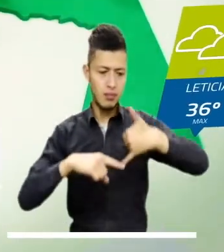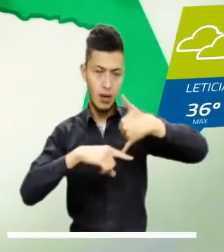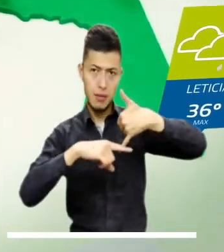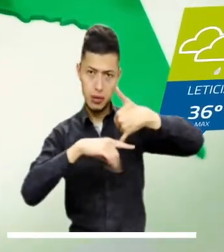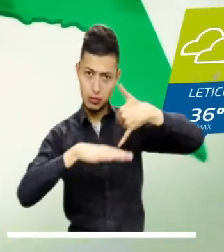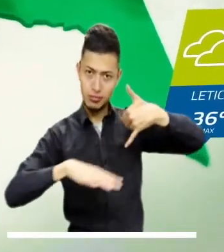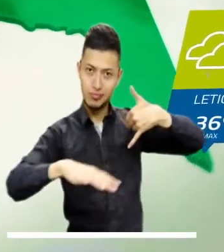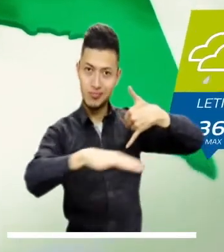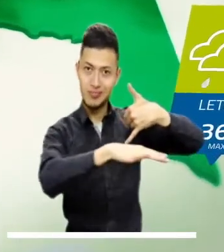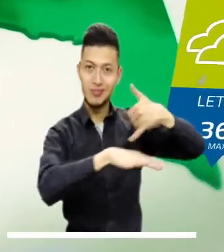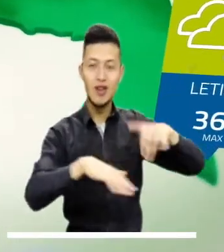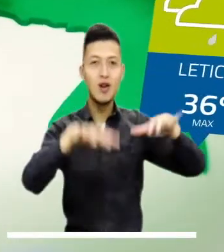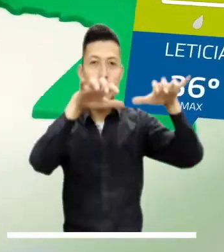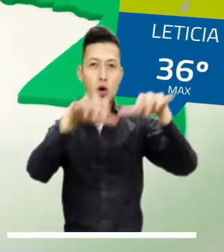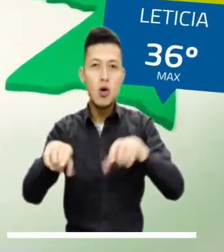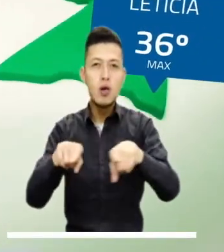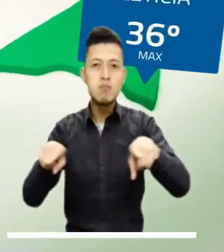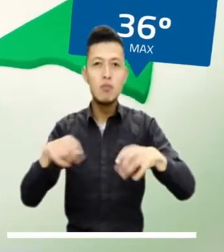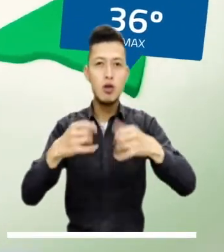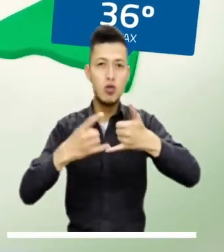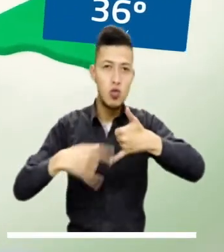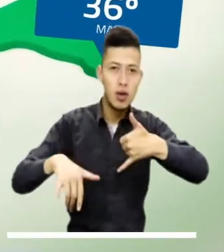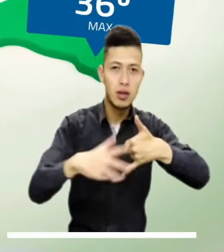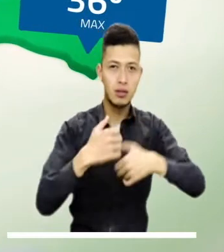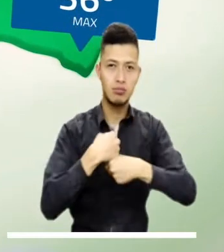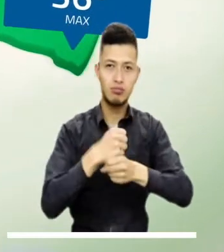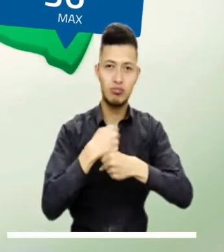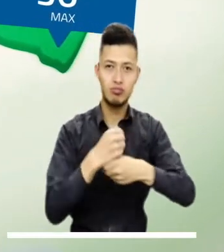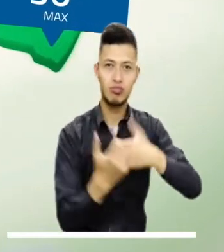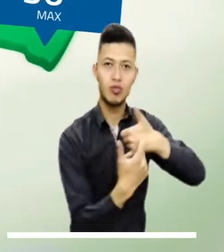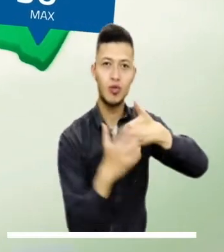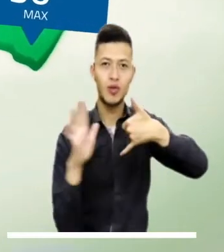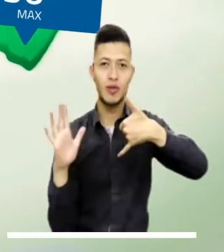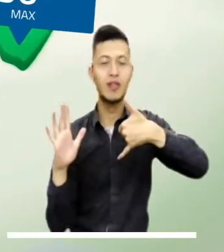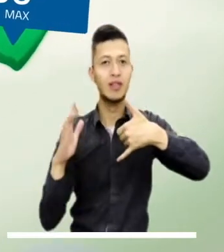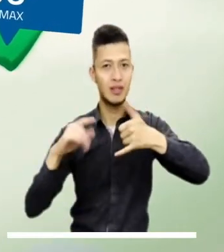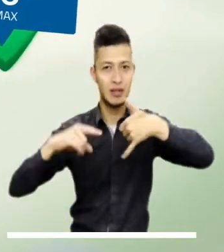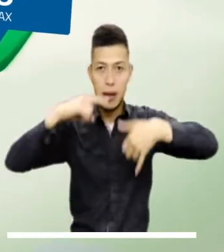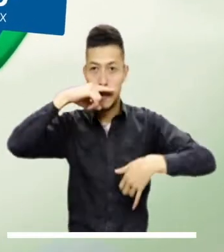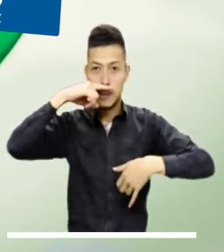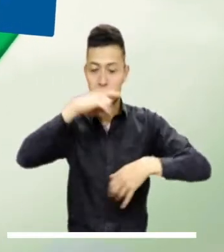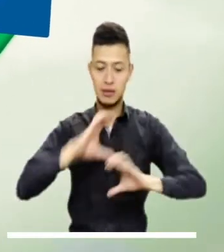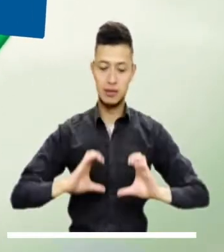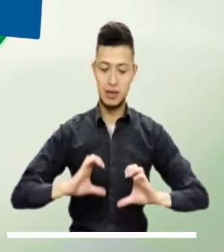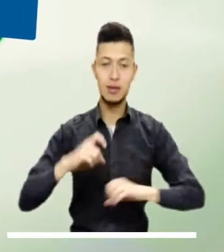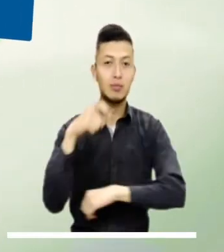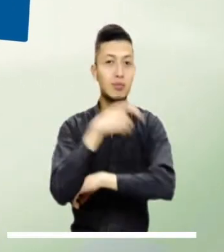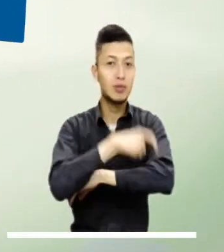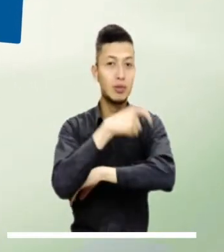lluvias dispersas caerán sobre Guainía, Baupés, Guaviare, Amazonas, Caquetá y Putumayo.